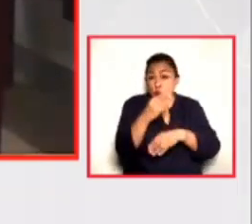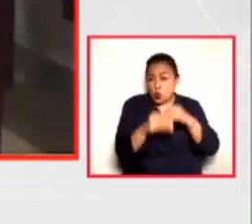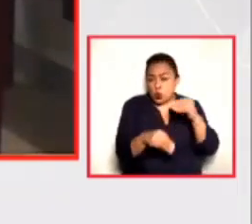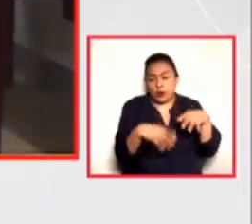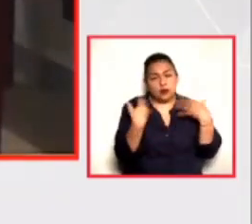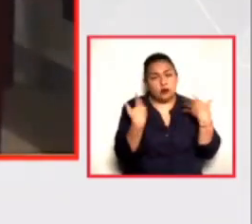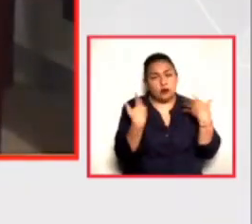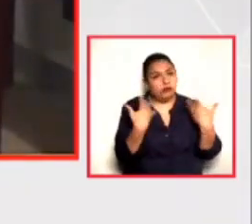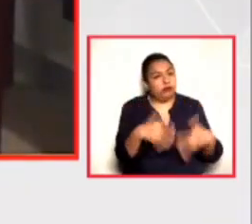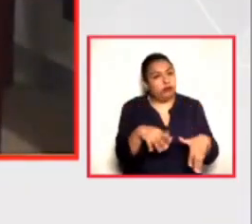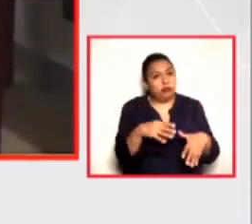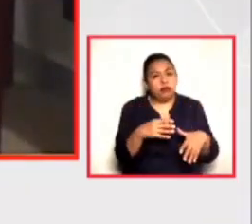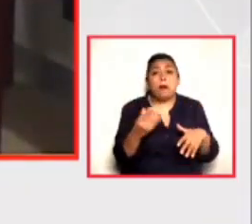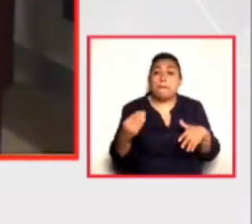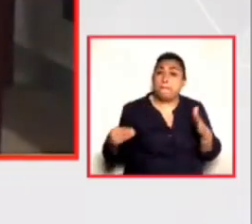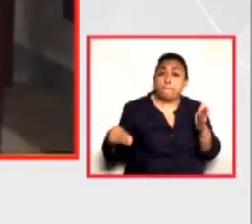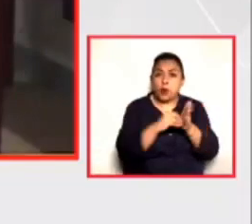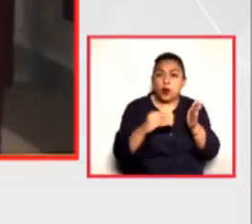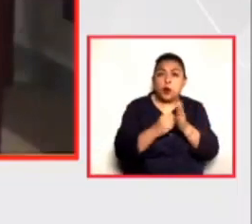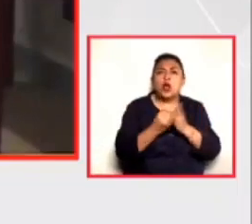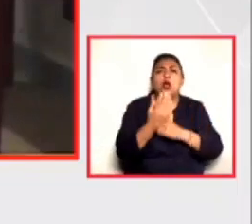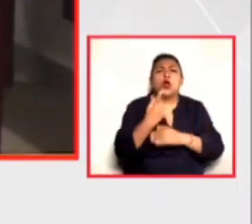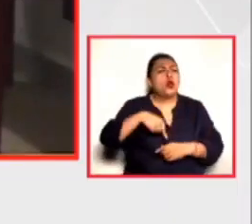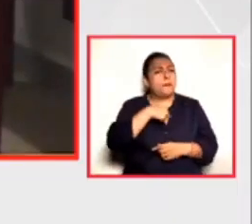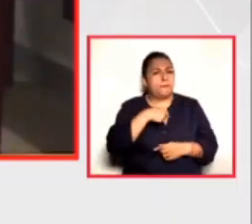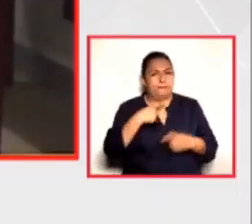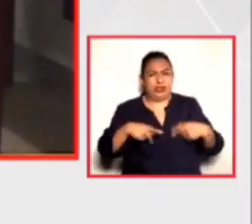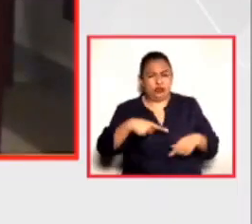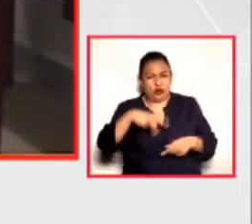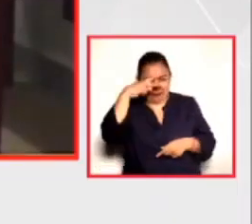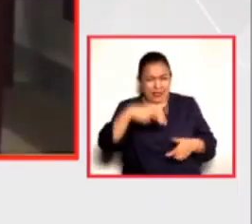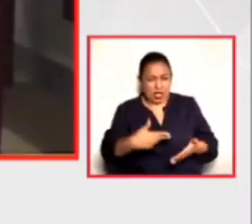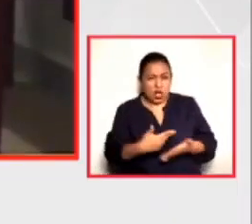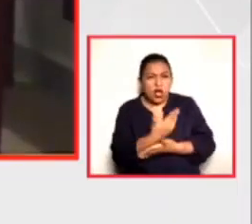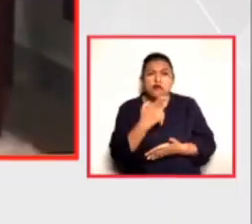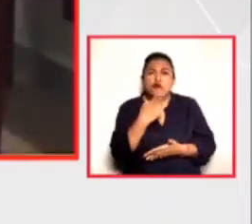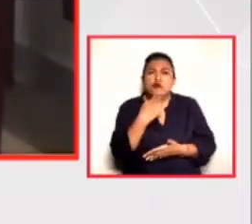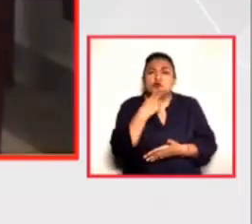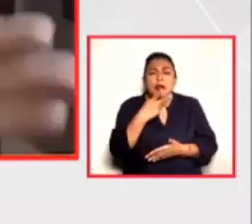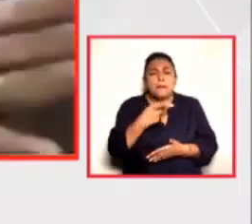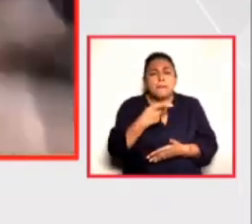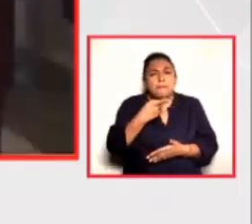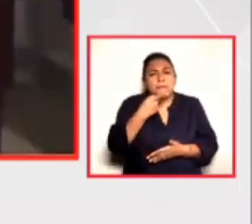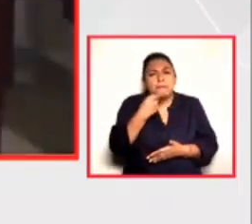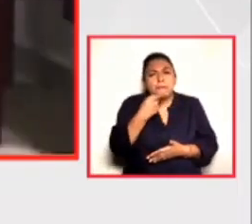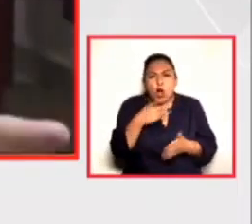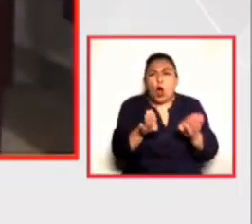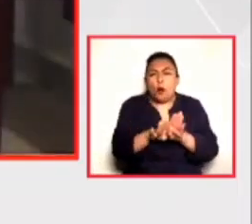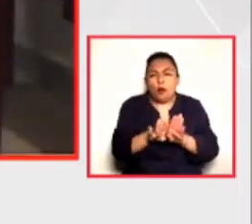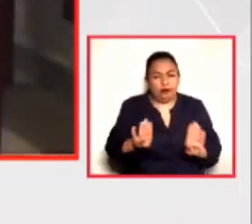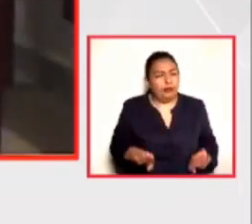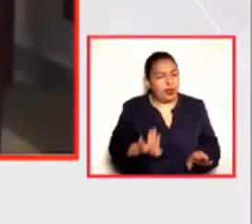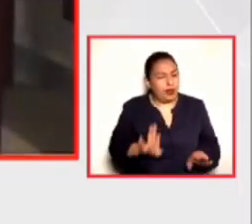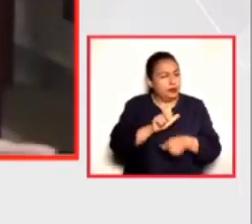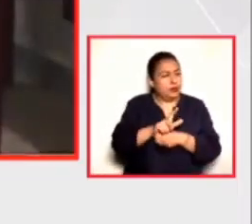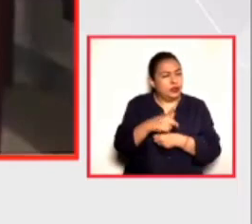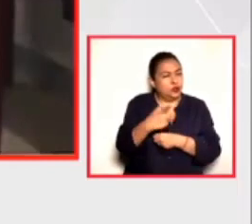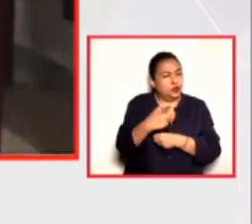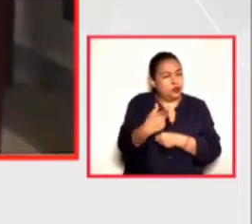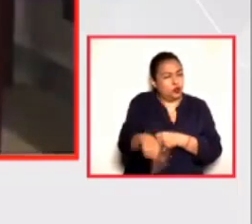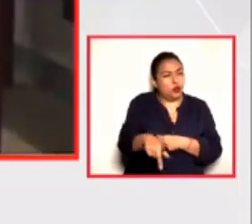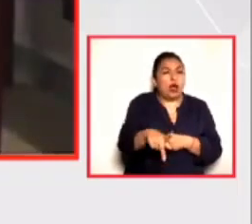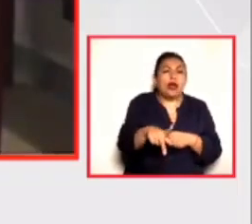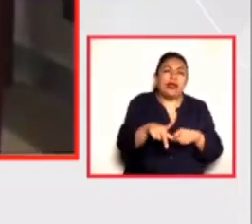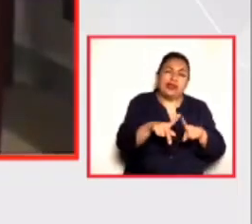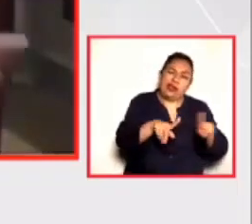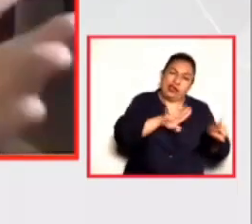¿Cómo hablamos los mexicanos? Que es una forma muy particular en el caso del español, pues con